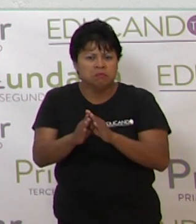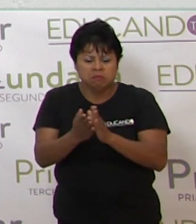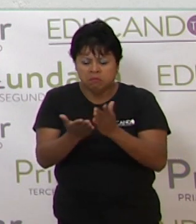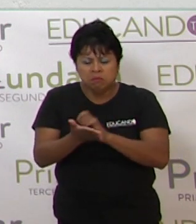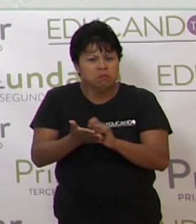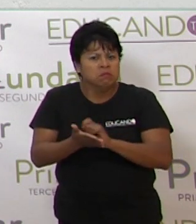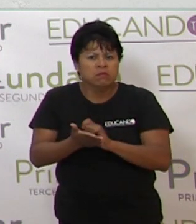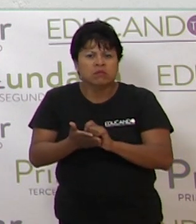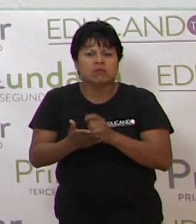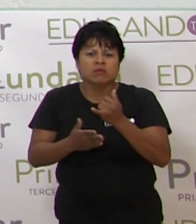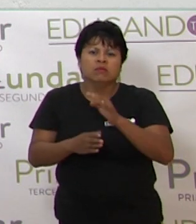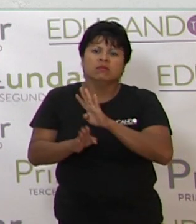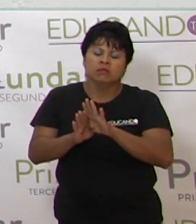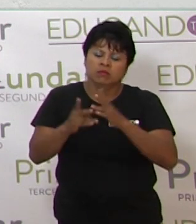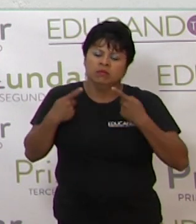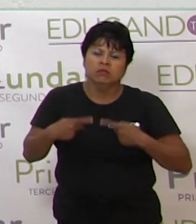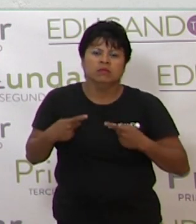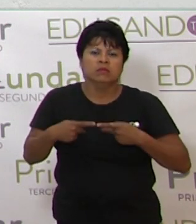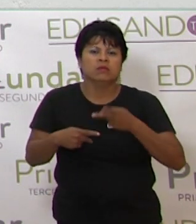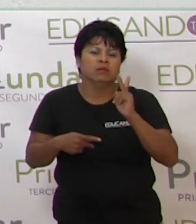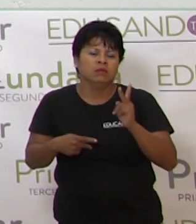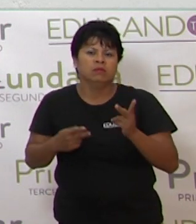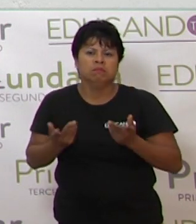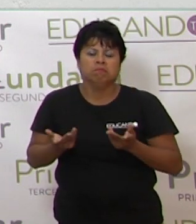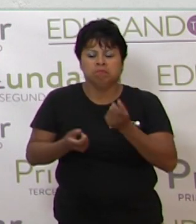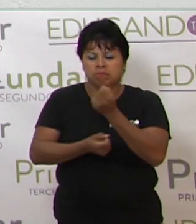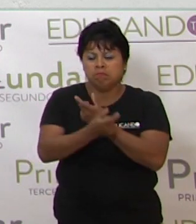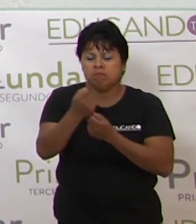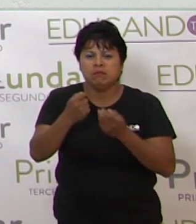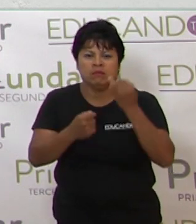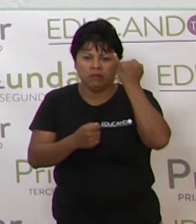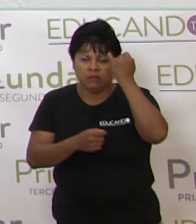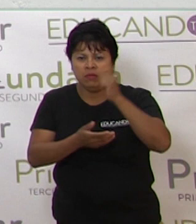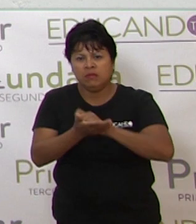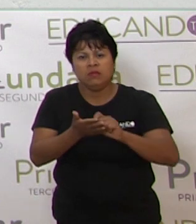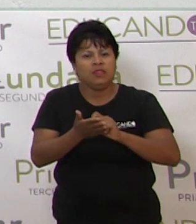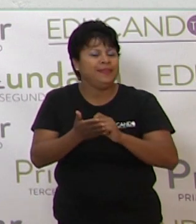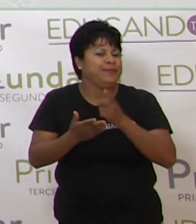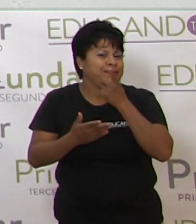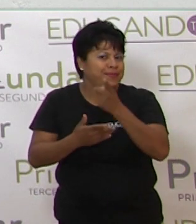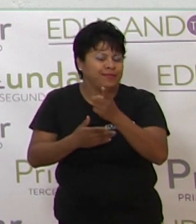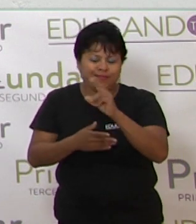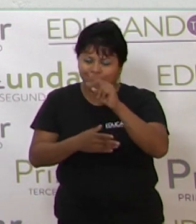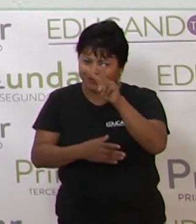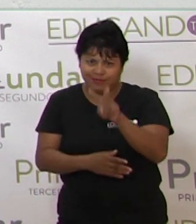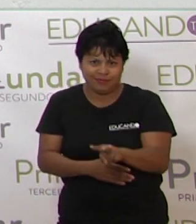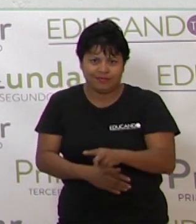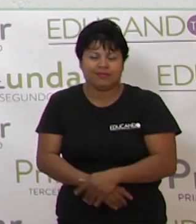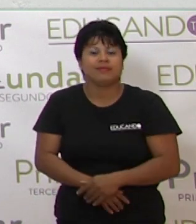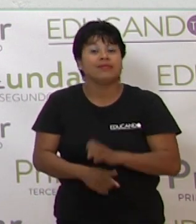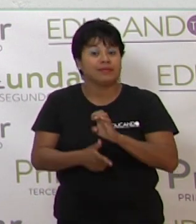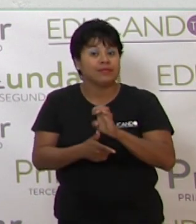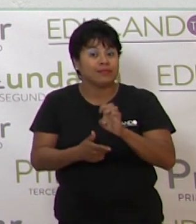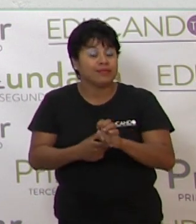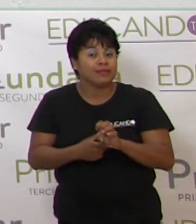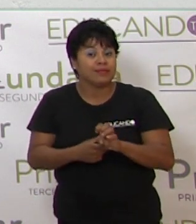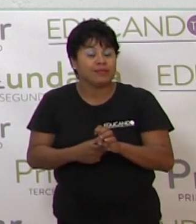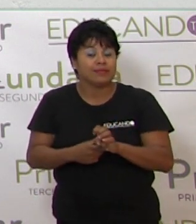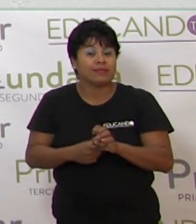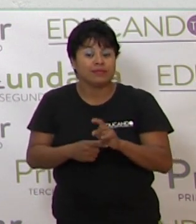literariamente y también a él como personaje, pero algunos autores dicen que tampoco es real. Entonces,